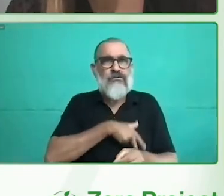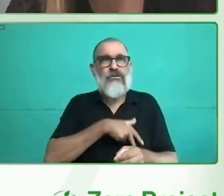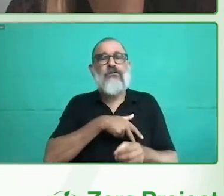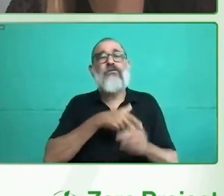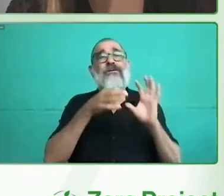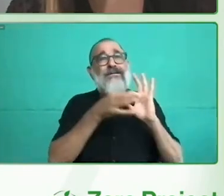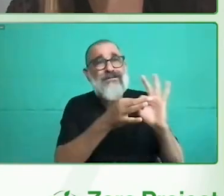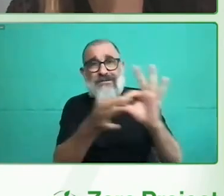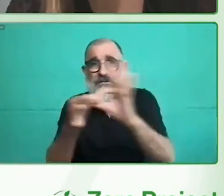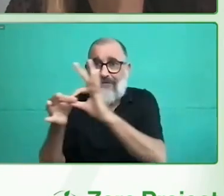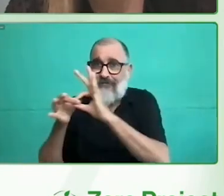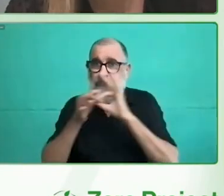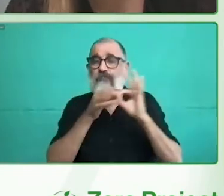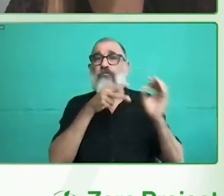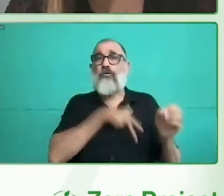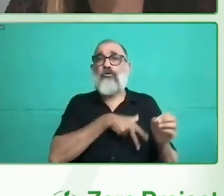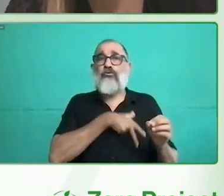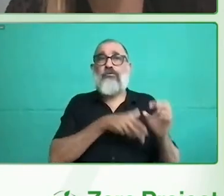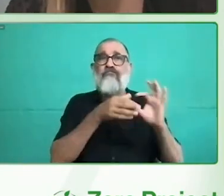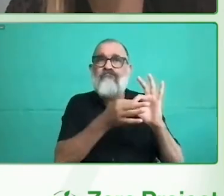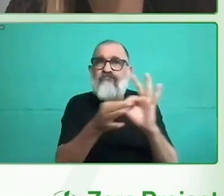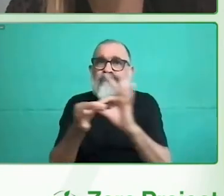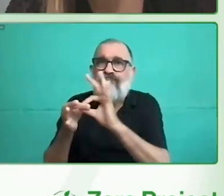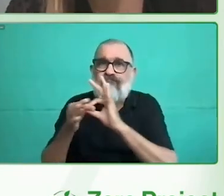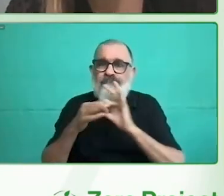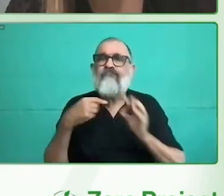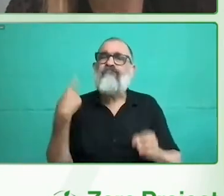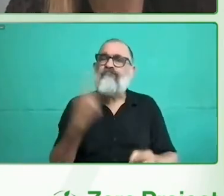la sostenibilidad. Siguiente, por favor.